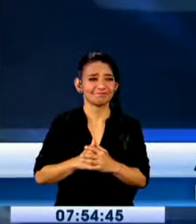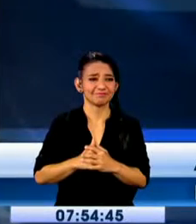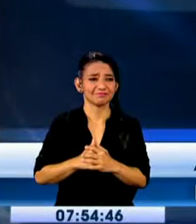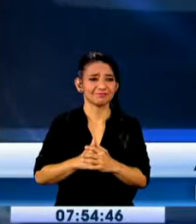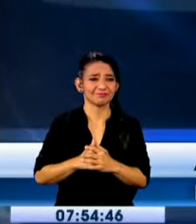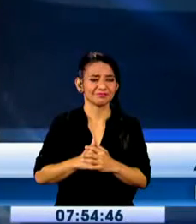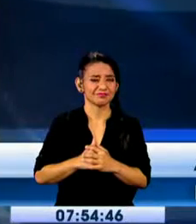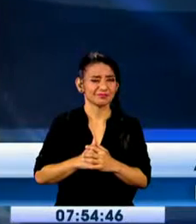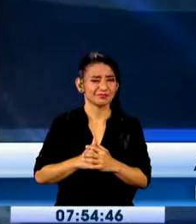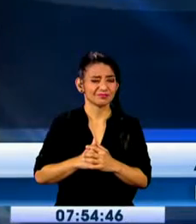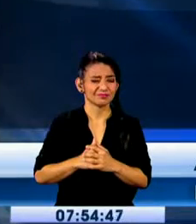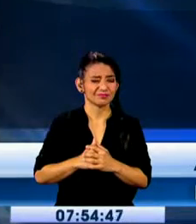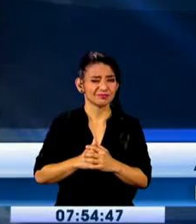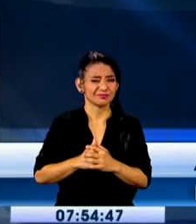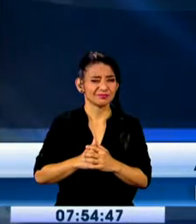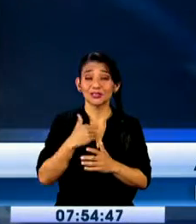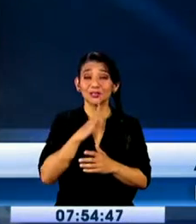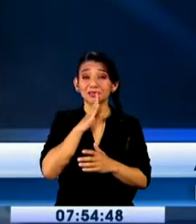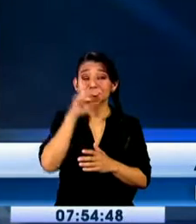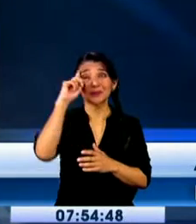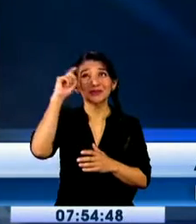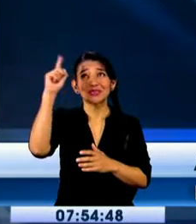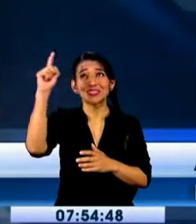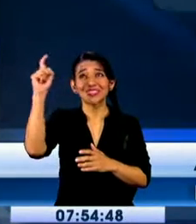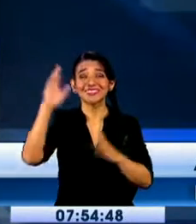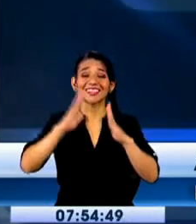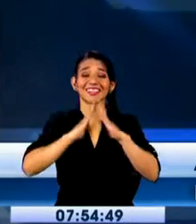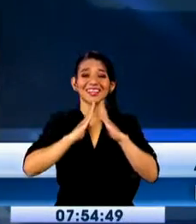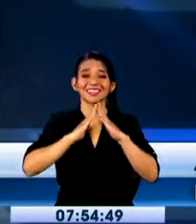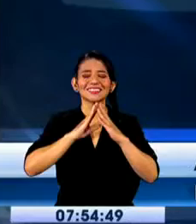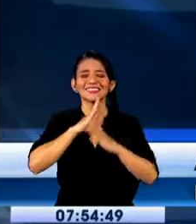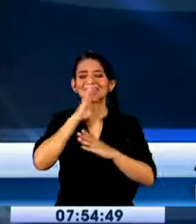Pensé que iba a tener una casa así. Me he soñado.